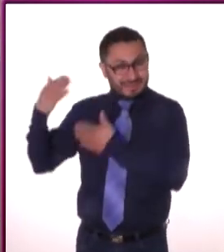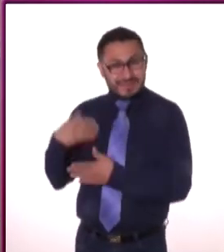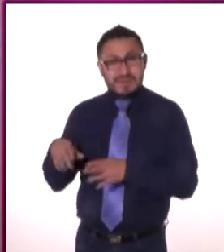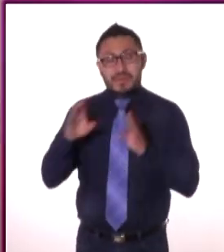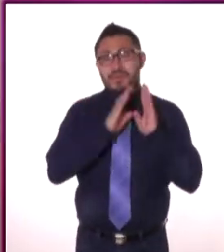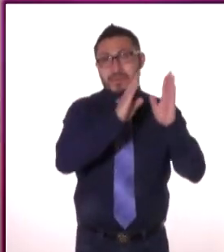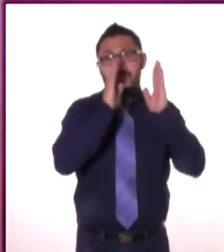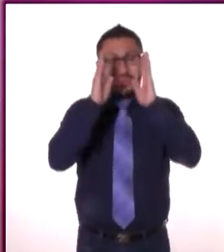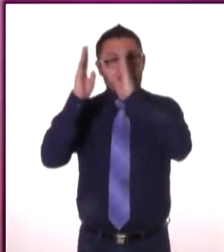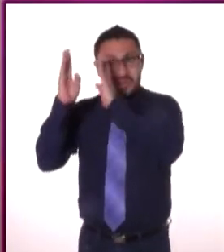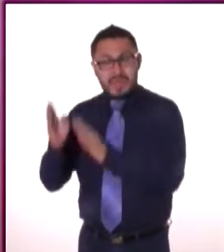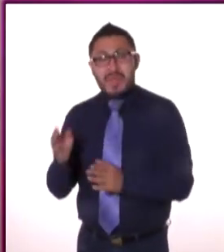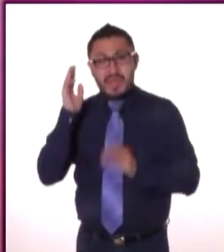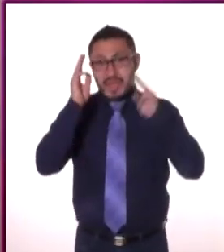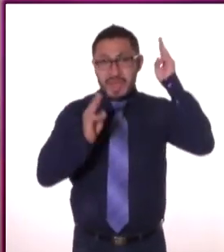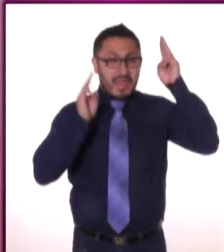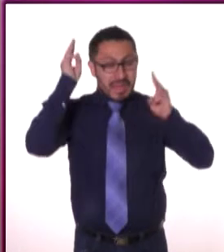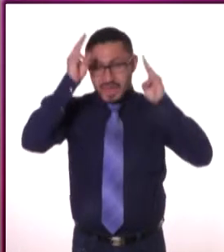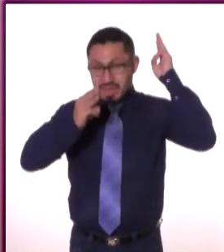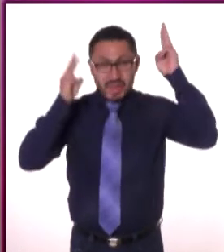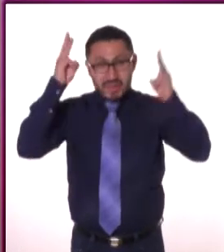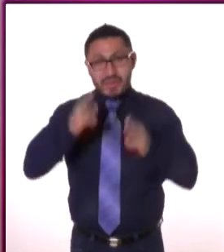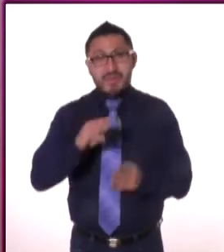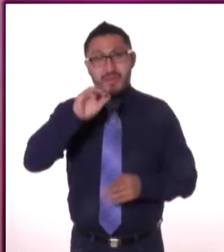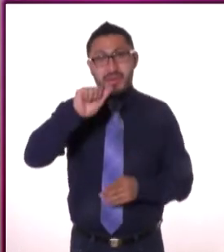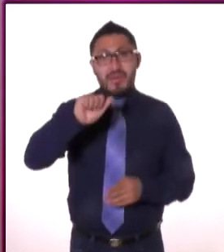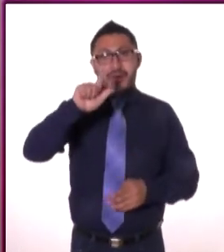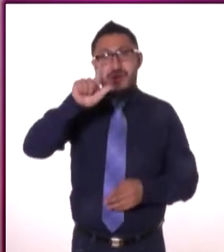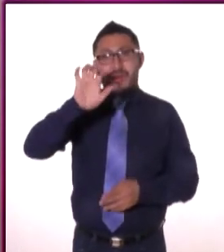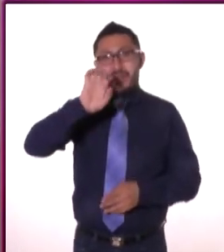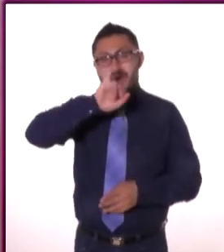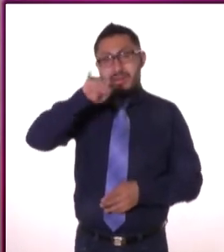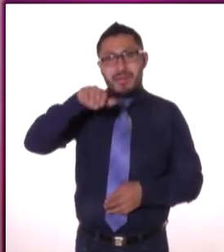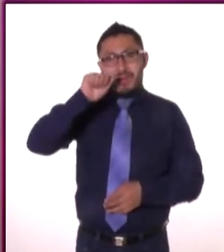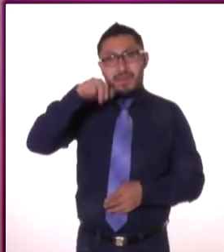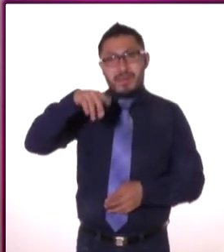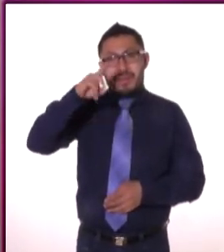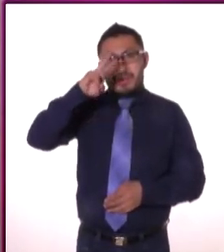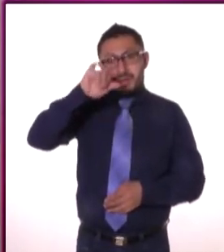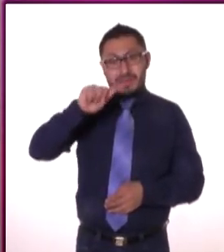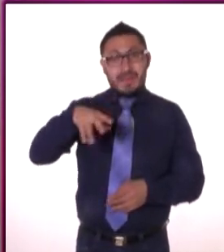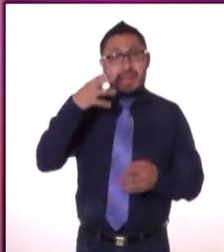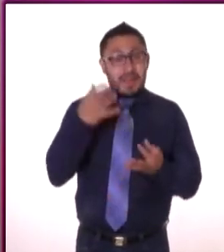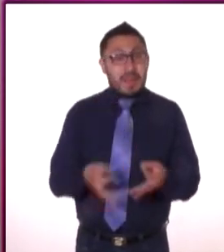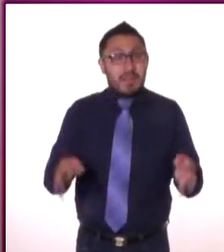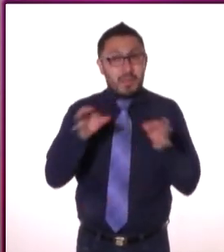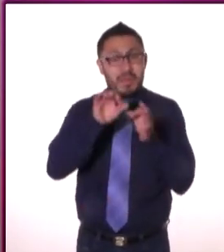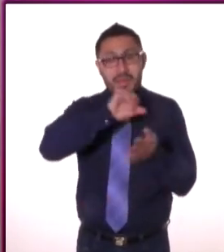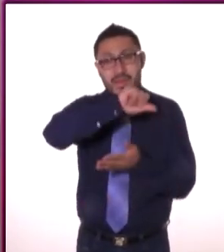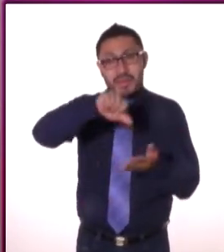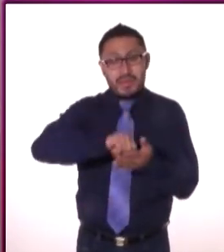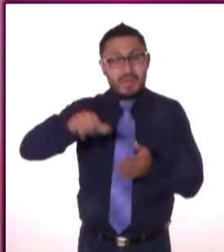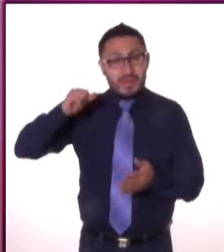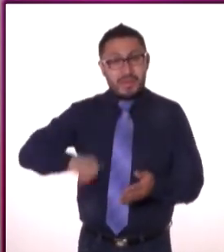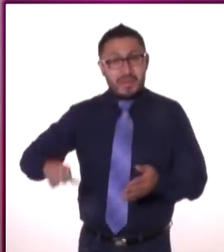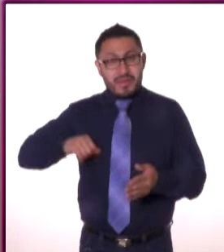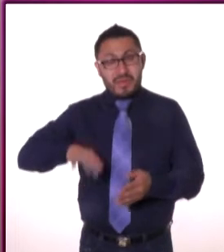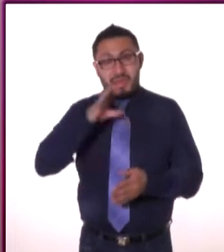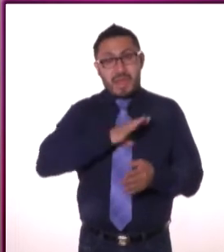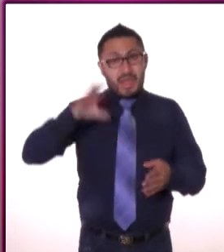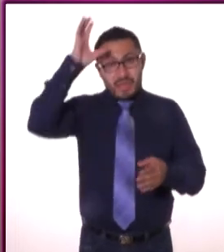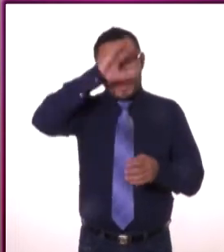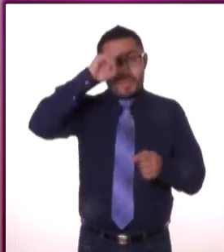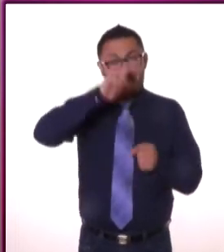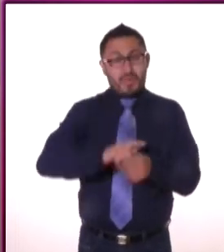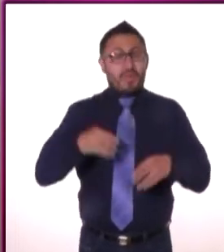la escuela, la biblioteca, el museo de Alejandría, que es uno de los grandes centros de la antigüedad donde se